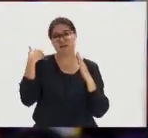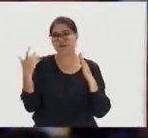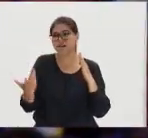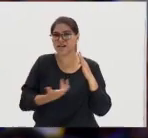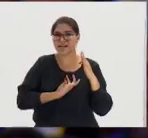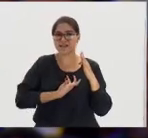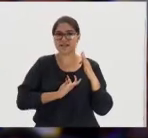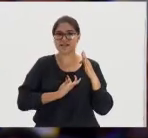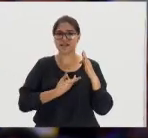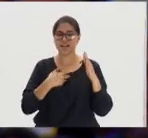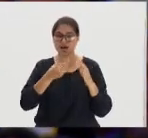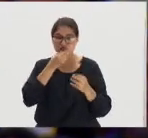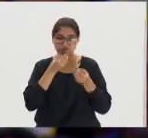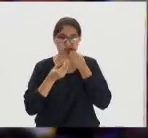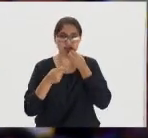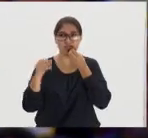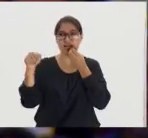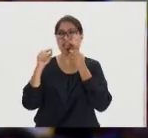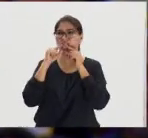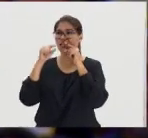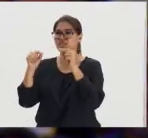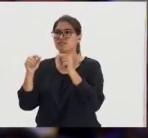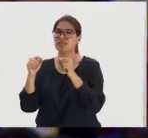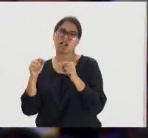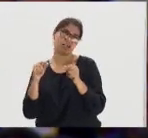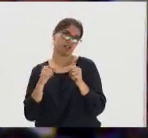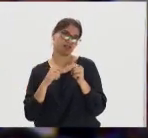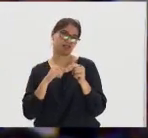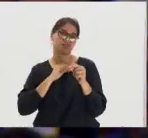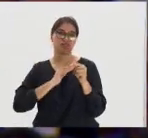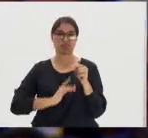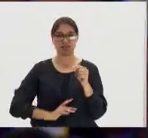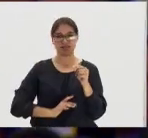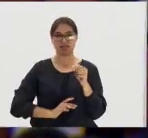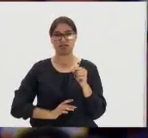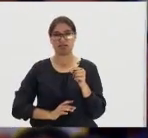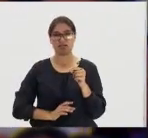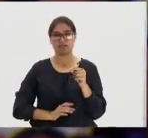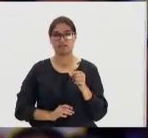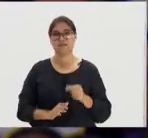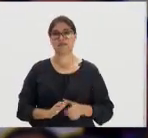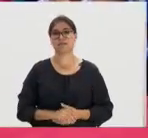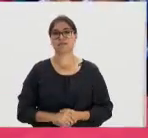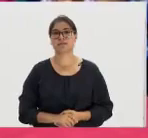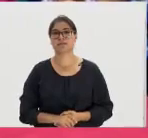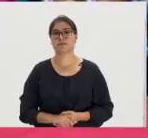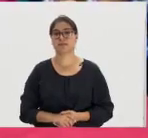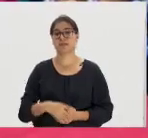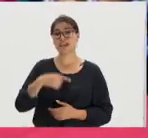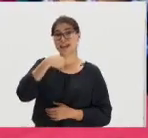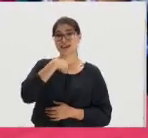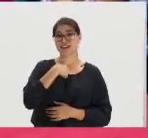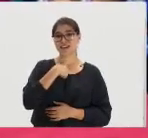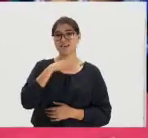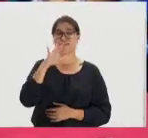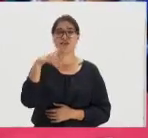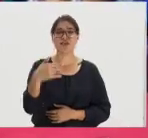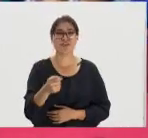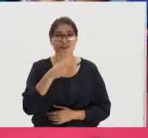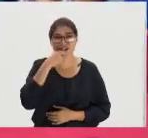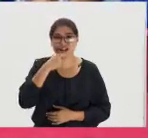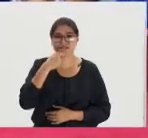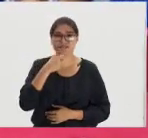la comida y yo te arruino el postre. Es para inteligente, nada más. Esto la agarraron así